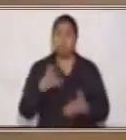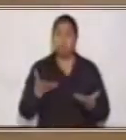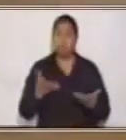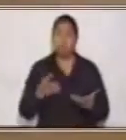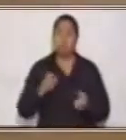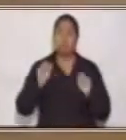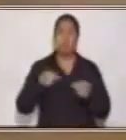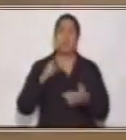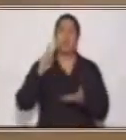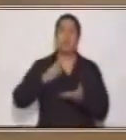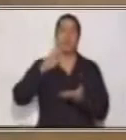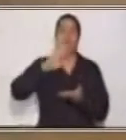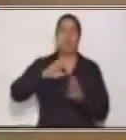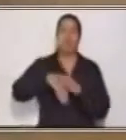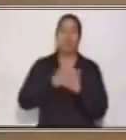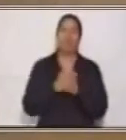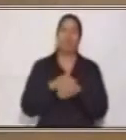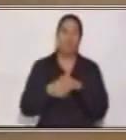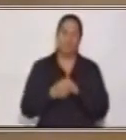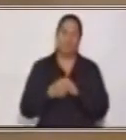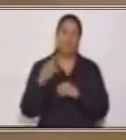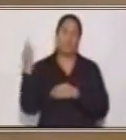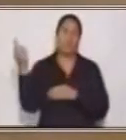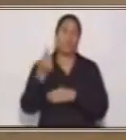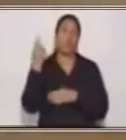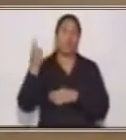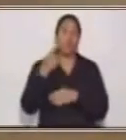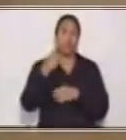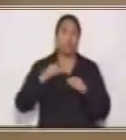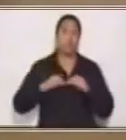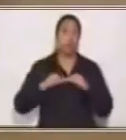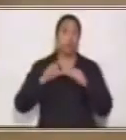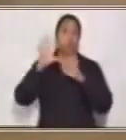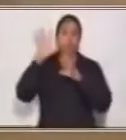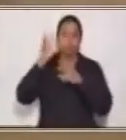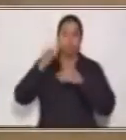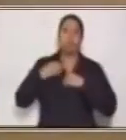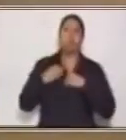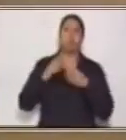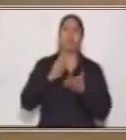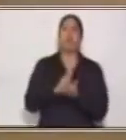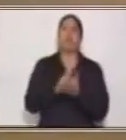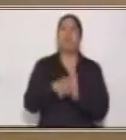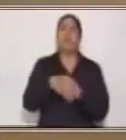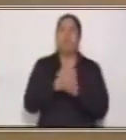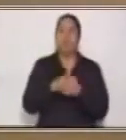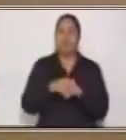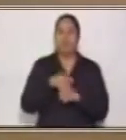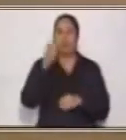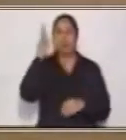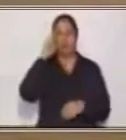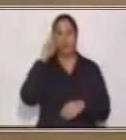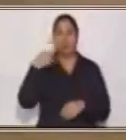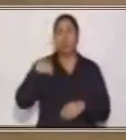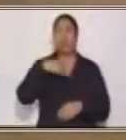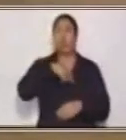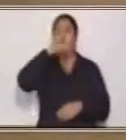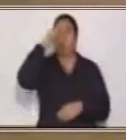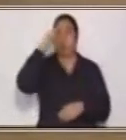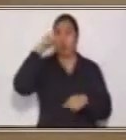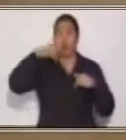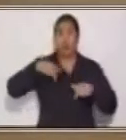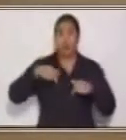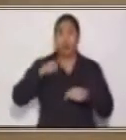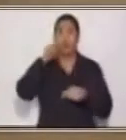puedes utilizar alcohol en gel. Lo importante es que sigas las recomendaciones higiénicas y recuerda, nosotros estamos trabajando desde